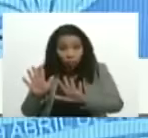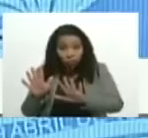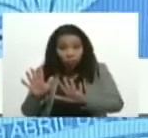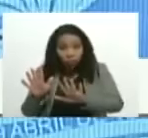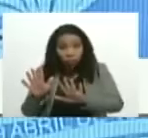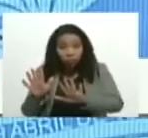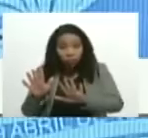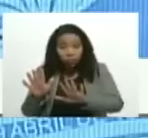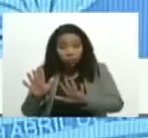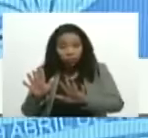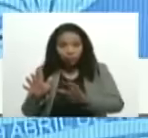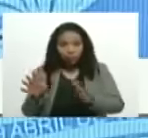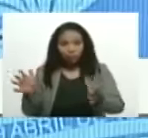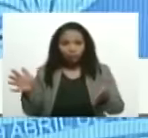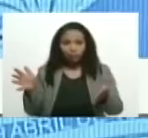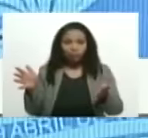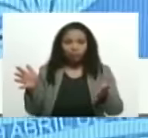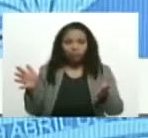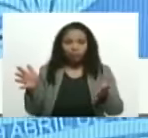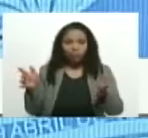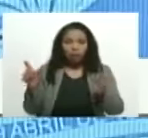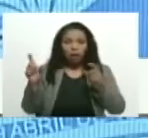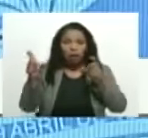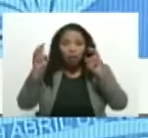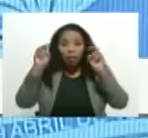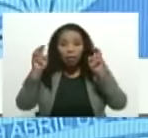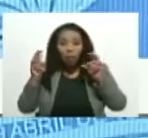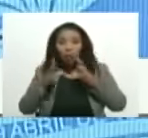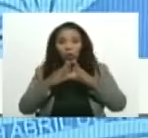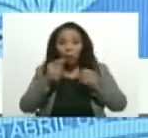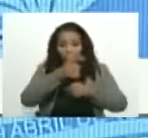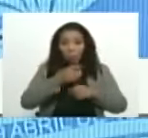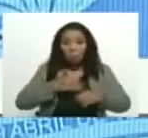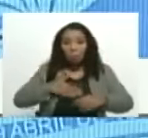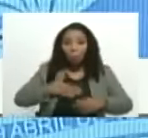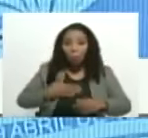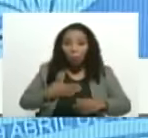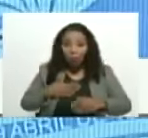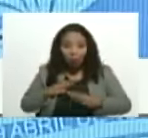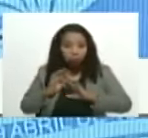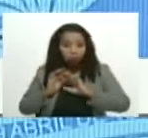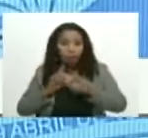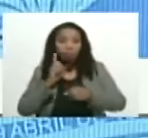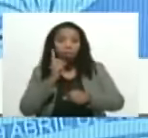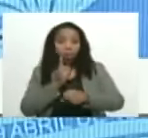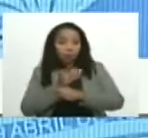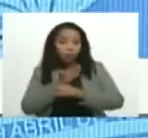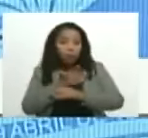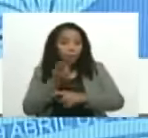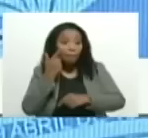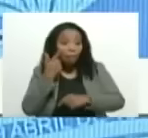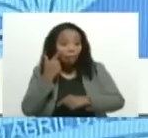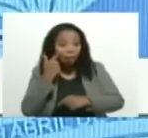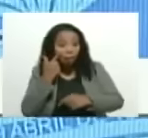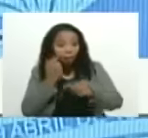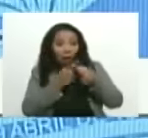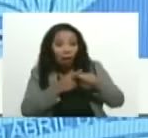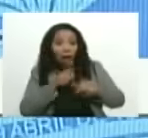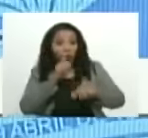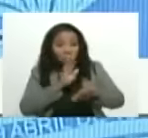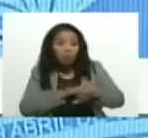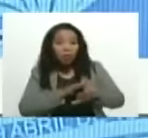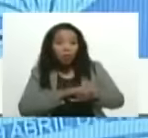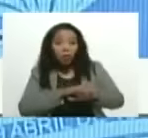El escrutinio es un elemento donde todas las personas pueden estar allí y deben estar allí y certificar que eso pasó y